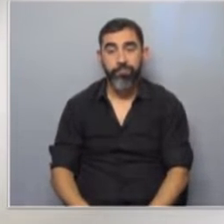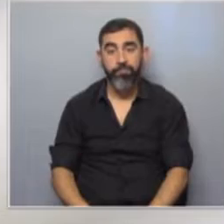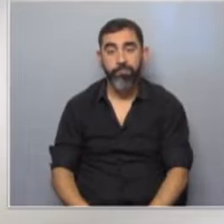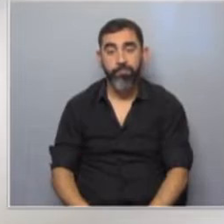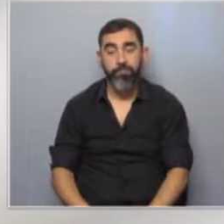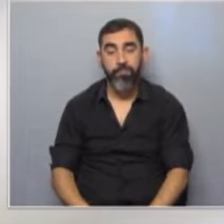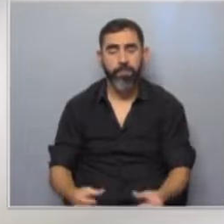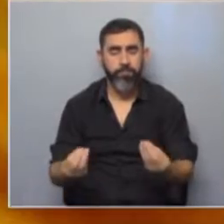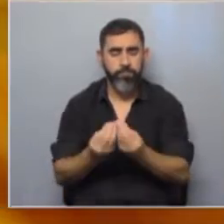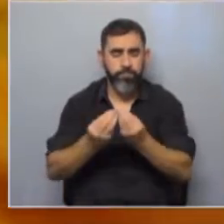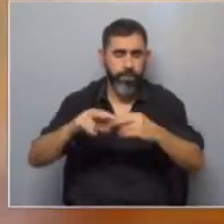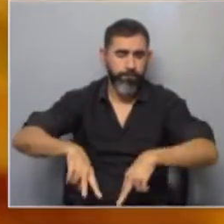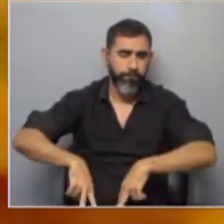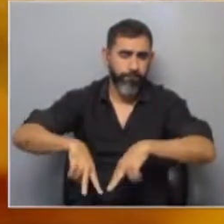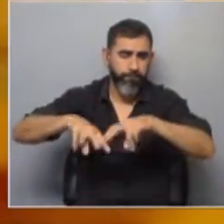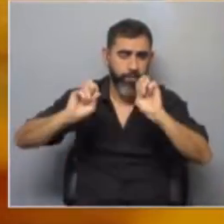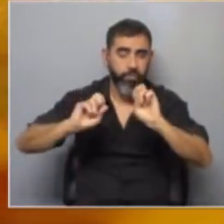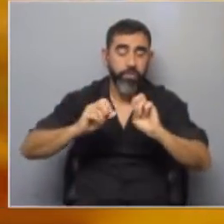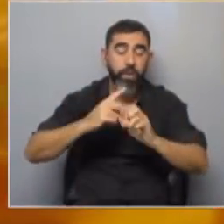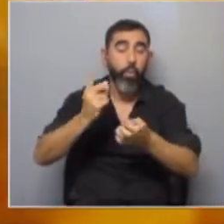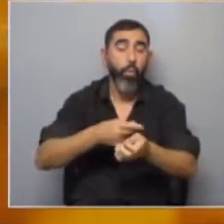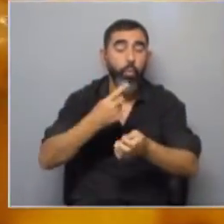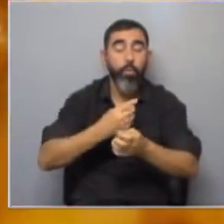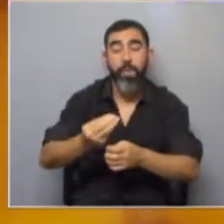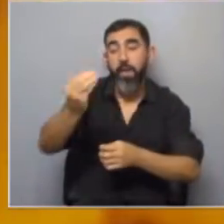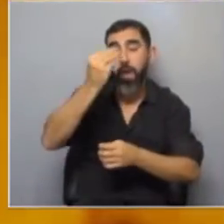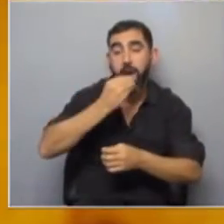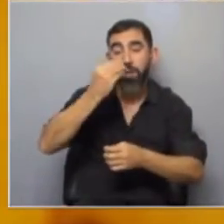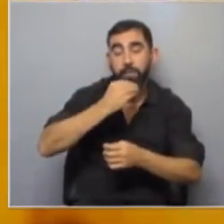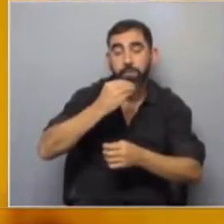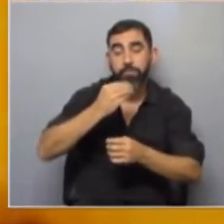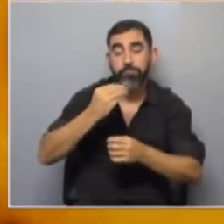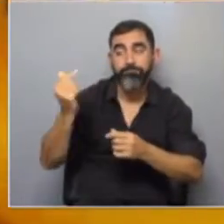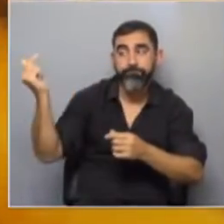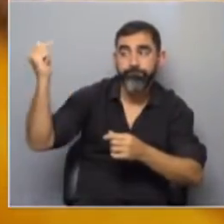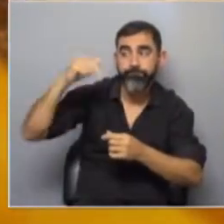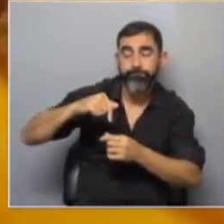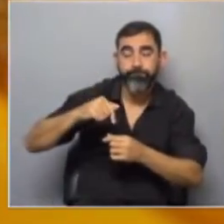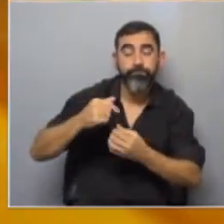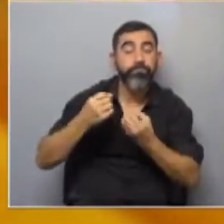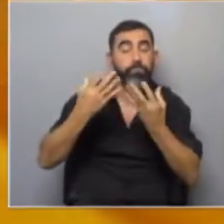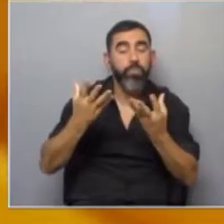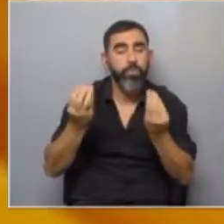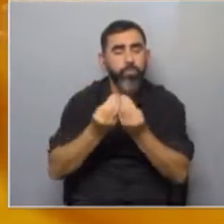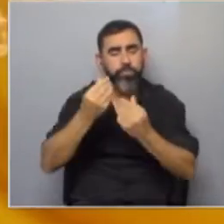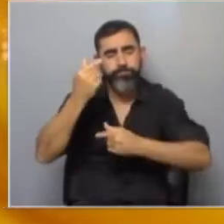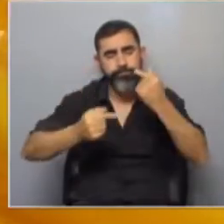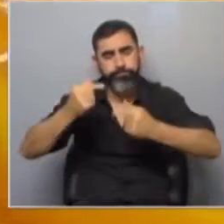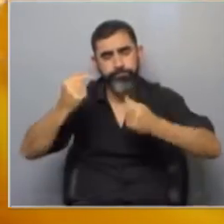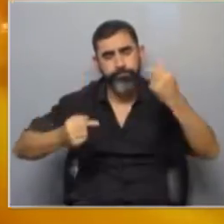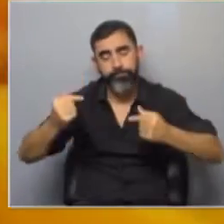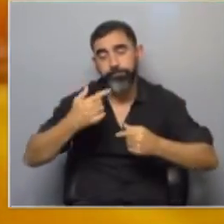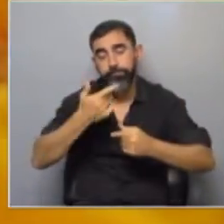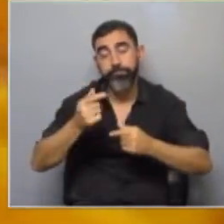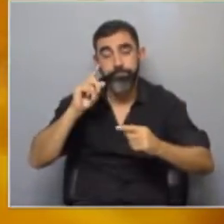Hay un montón de estudios que muestran que nuestros hábitos de consumo de alimentos están influidos por un montón de variables. En este caso